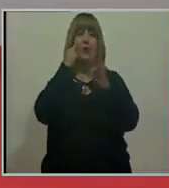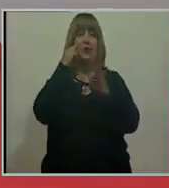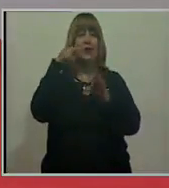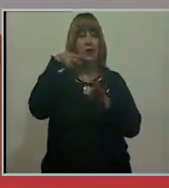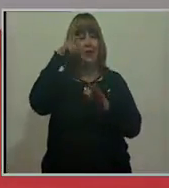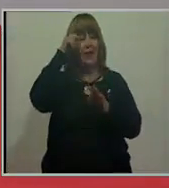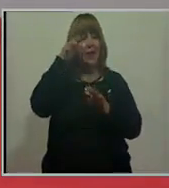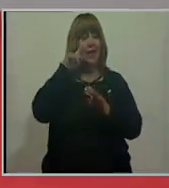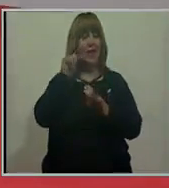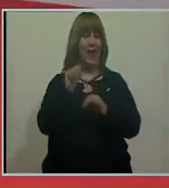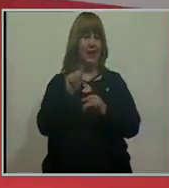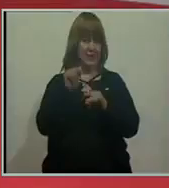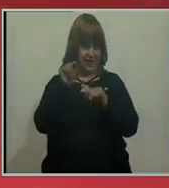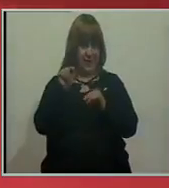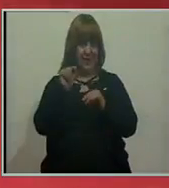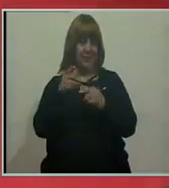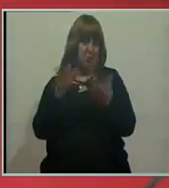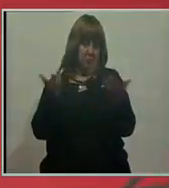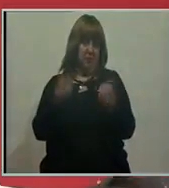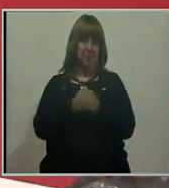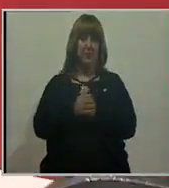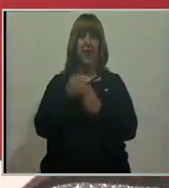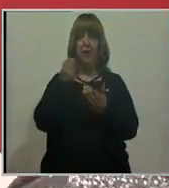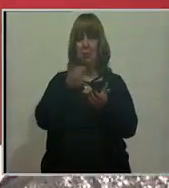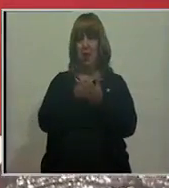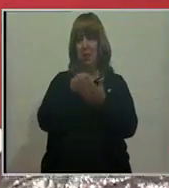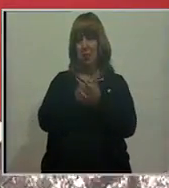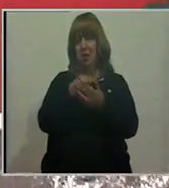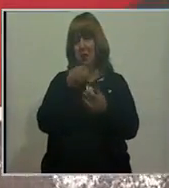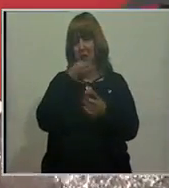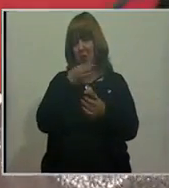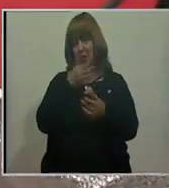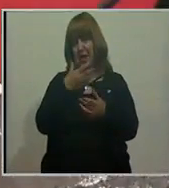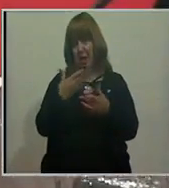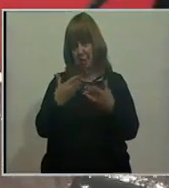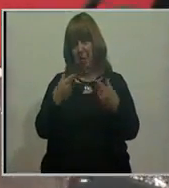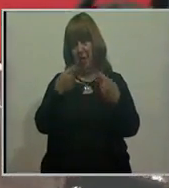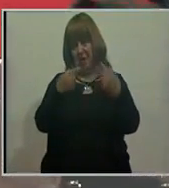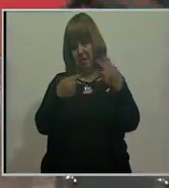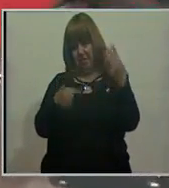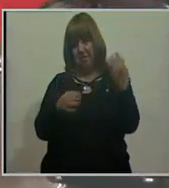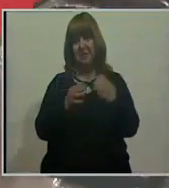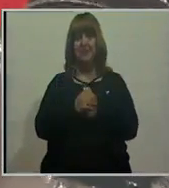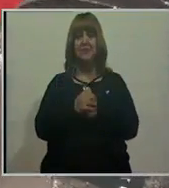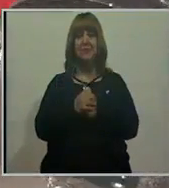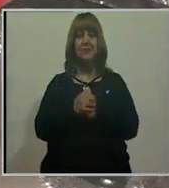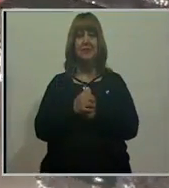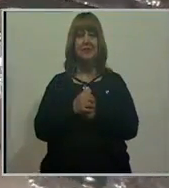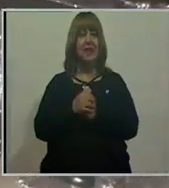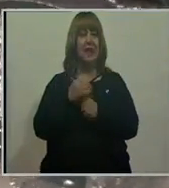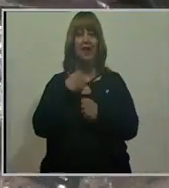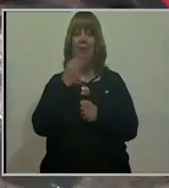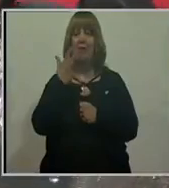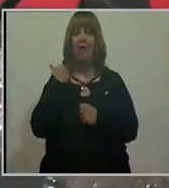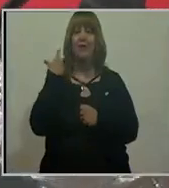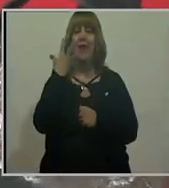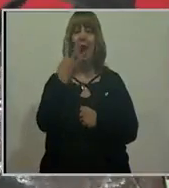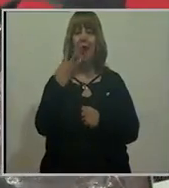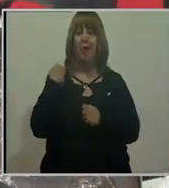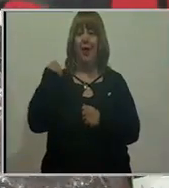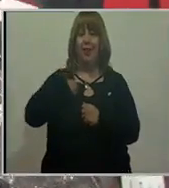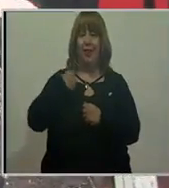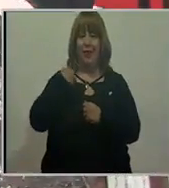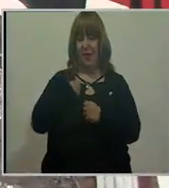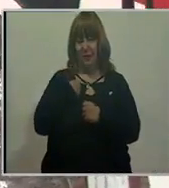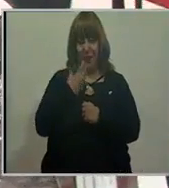precio con cualquier medio de pago. Muchas gracias a la gente de las Cibeles. Me quedo con las cuatro, ¿eh? Así que no la vengan a buscar. La dorada. Me